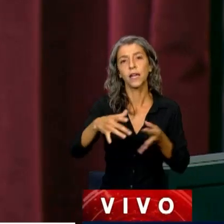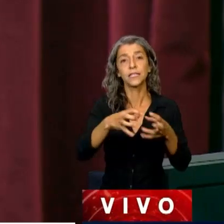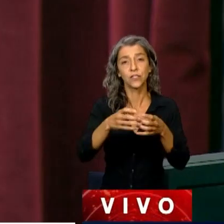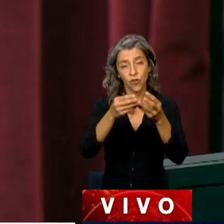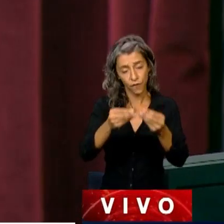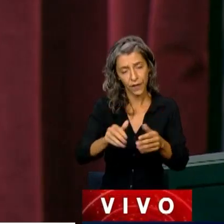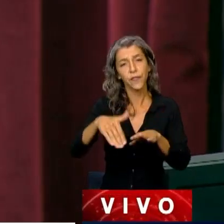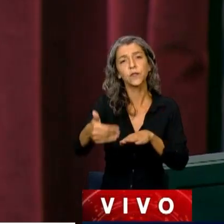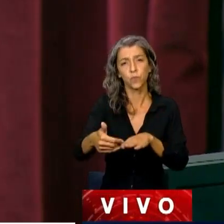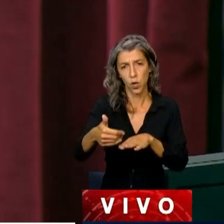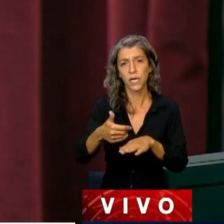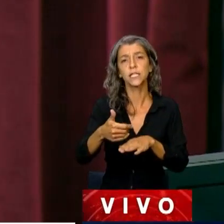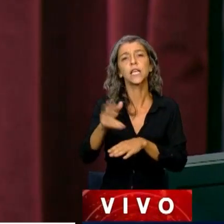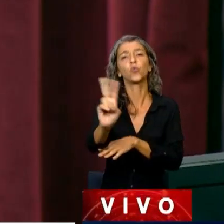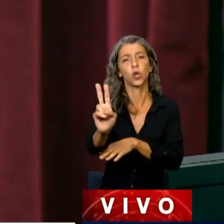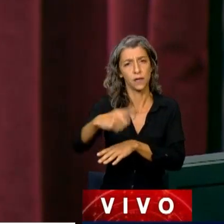las inserciones, diputada.